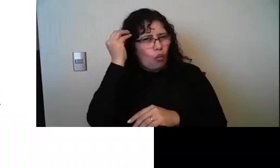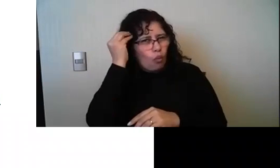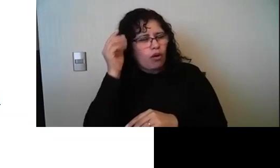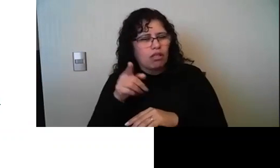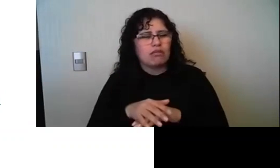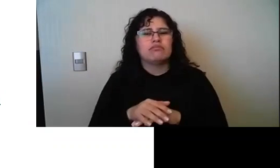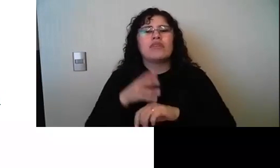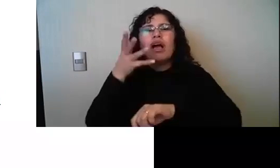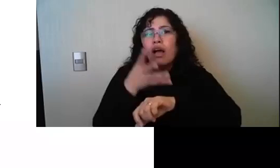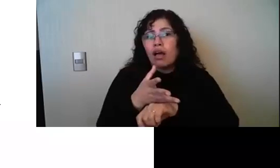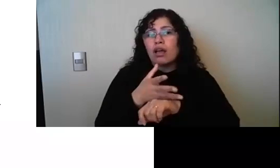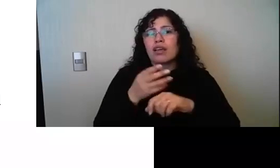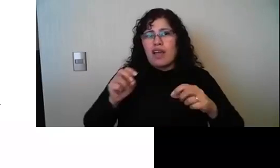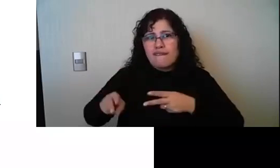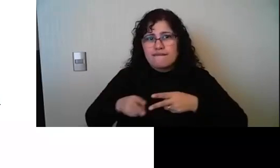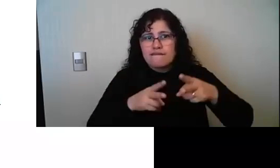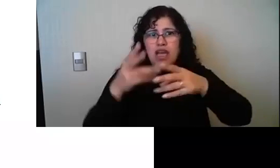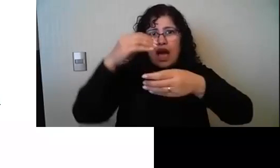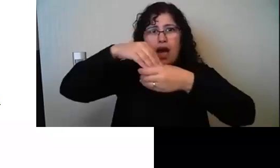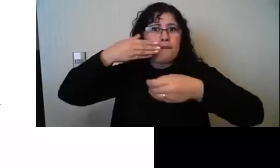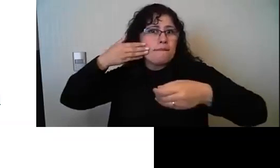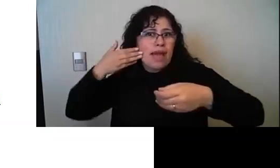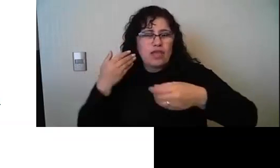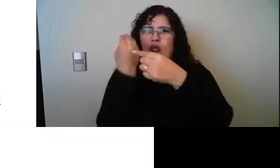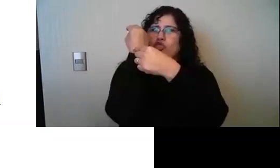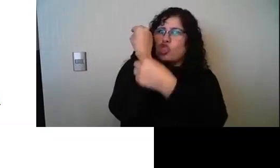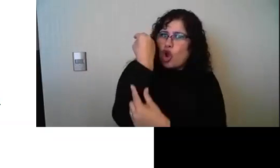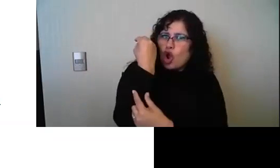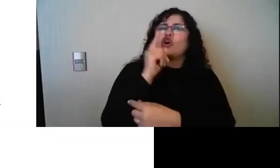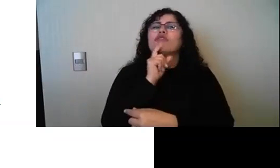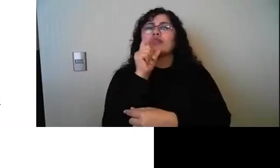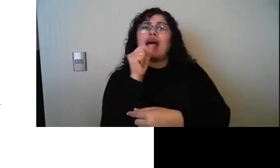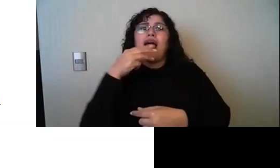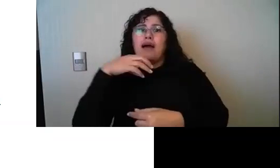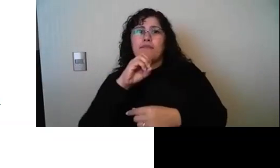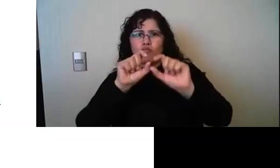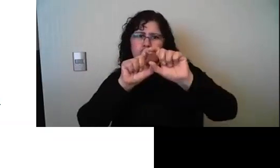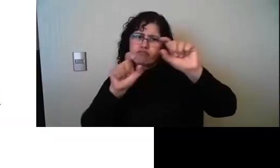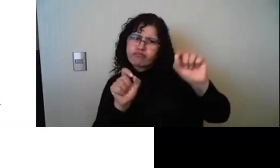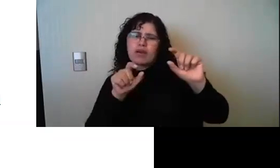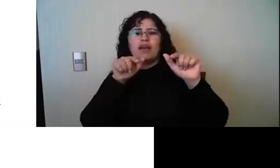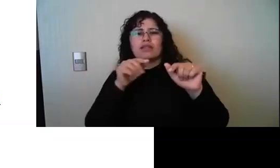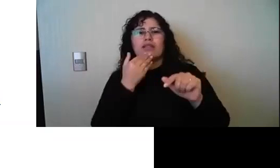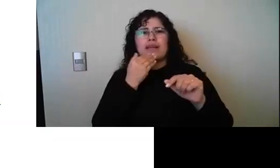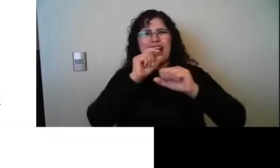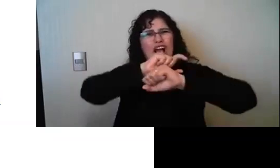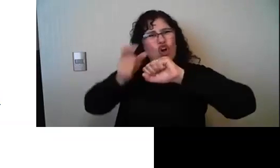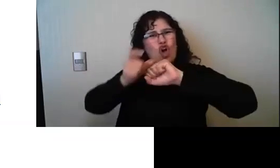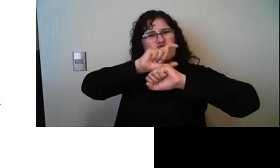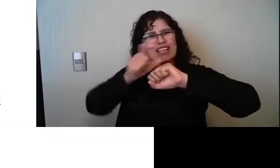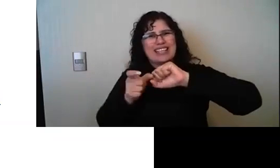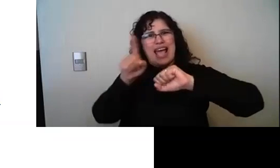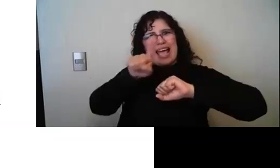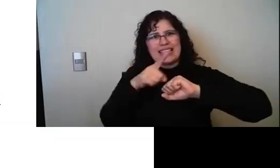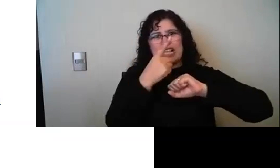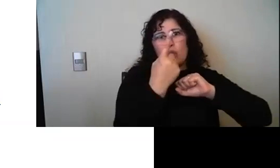tenemos toda la vía de la médula, del tronco, el tálamo y la corteza. Aquí está marcada S1 y está marcada S2